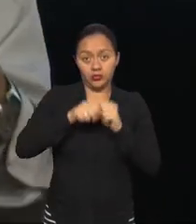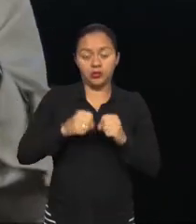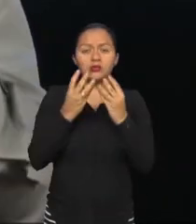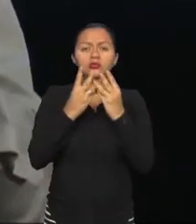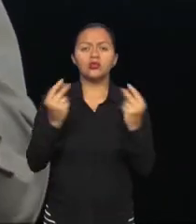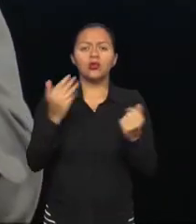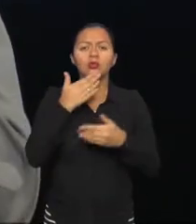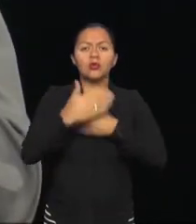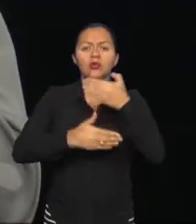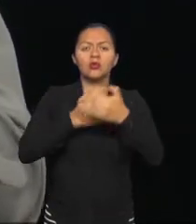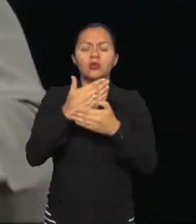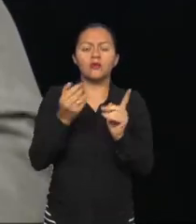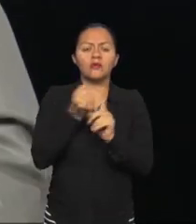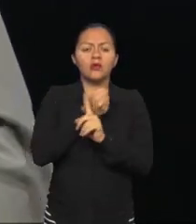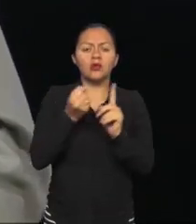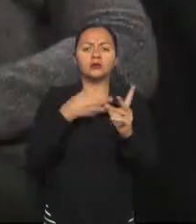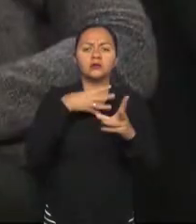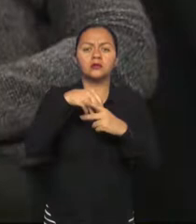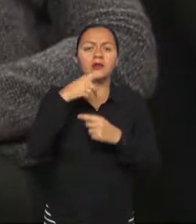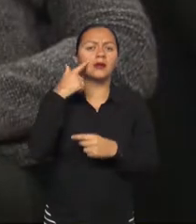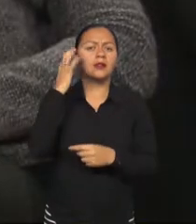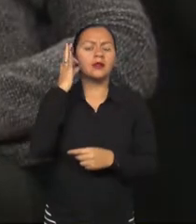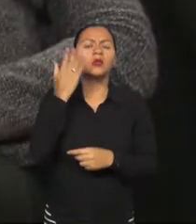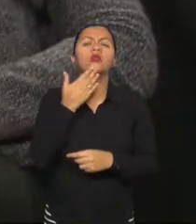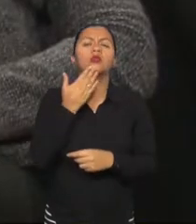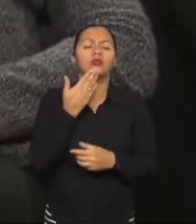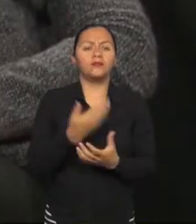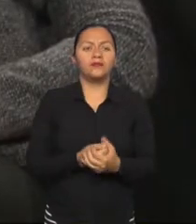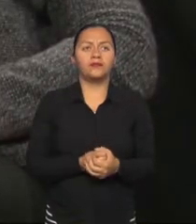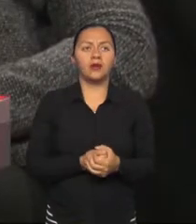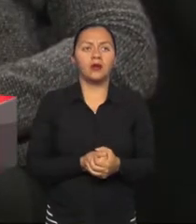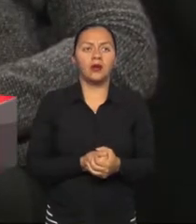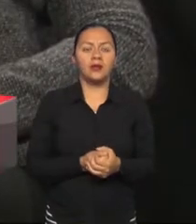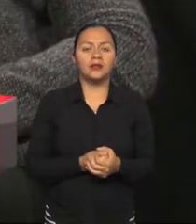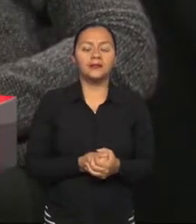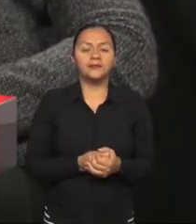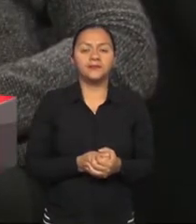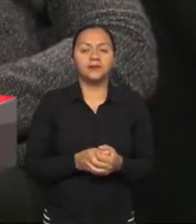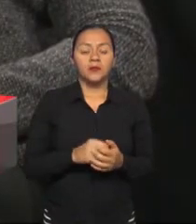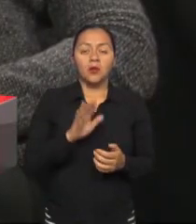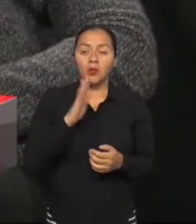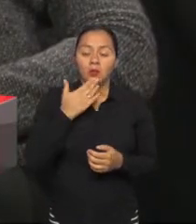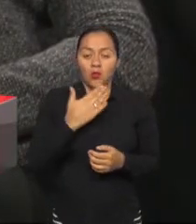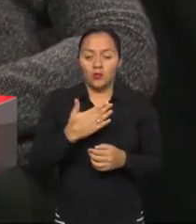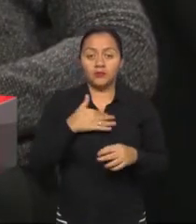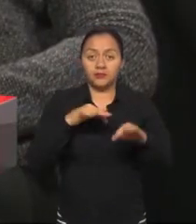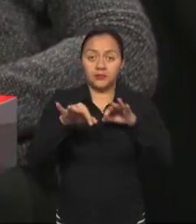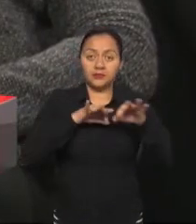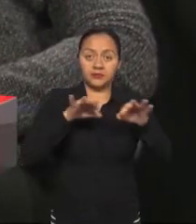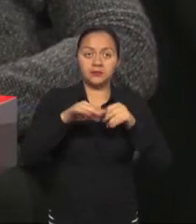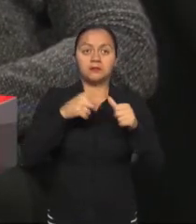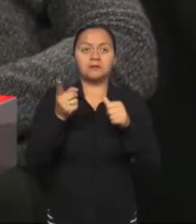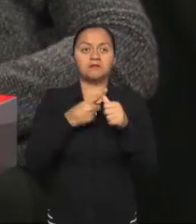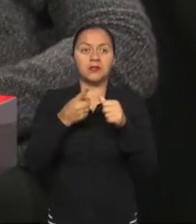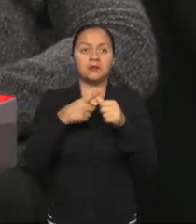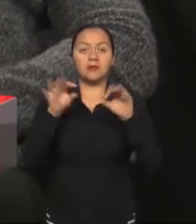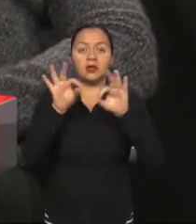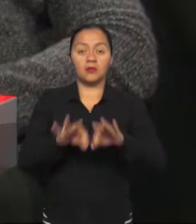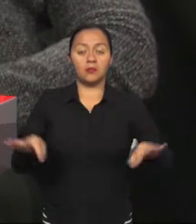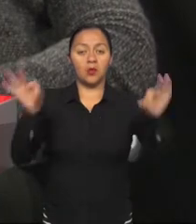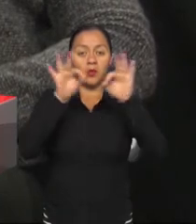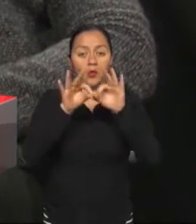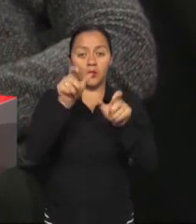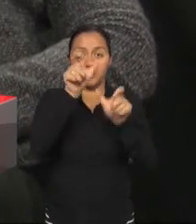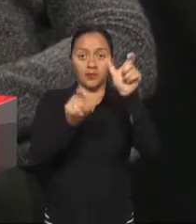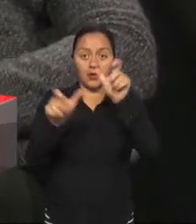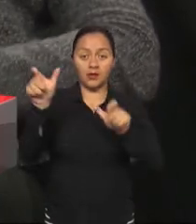solución hacia la violencia de género? Bueno, a mí me ha parecido importante conocer que las personas